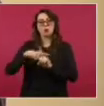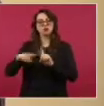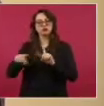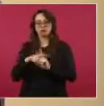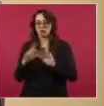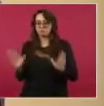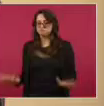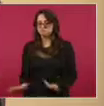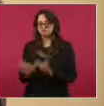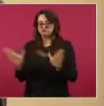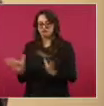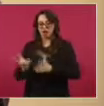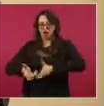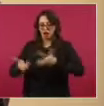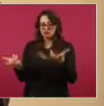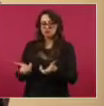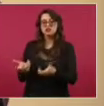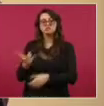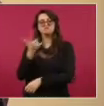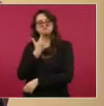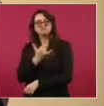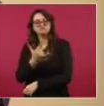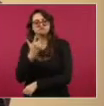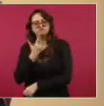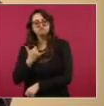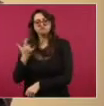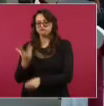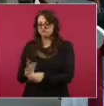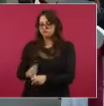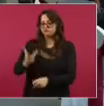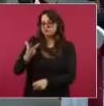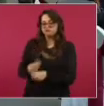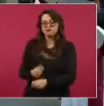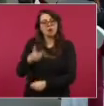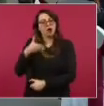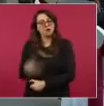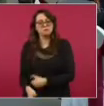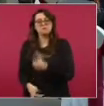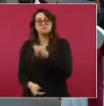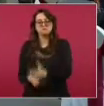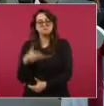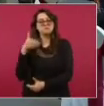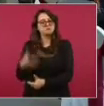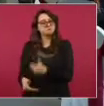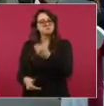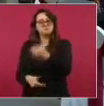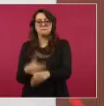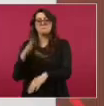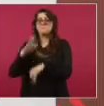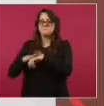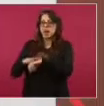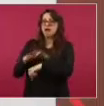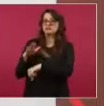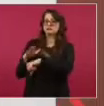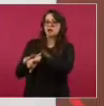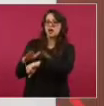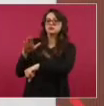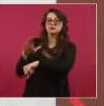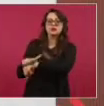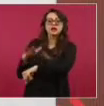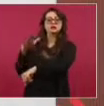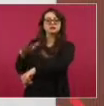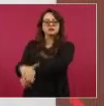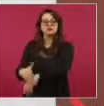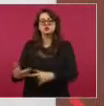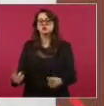producir, el crear, el generar, el avanzar más allá de las siglas, colores e ideologías de los